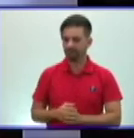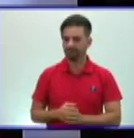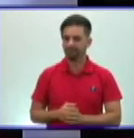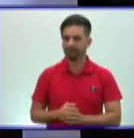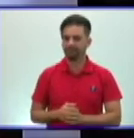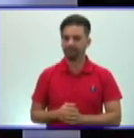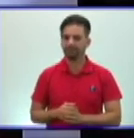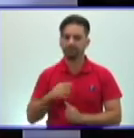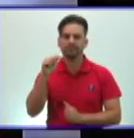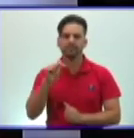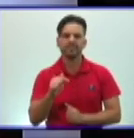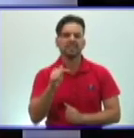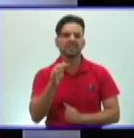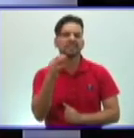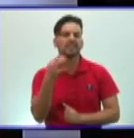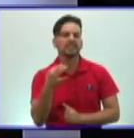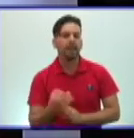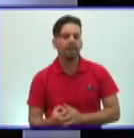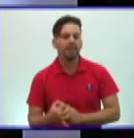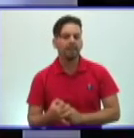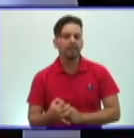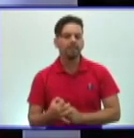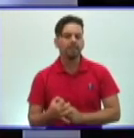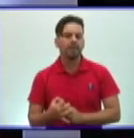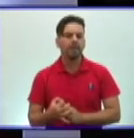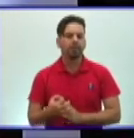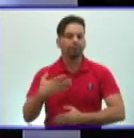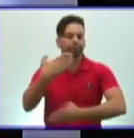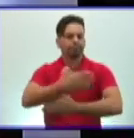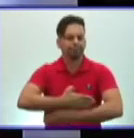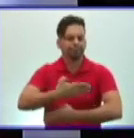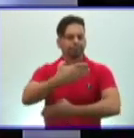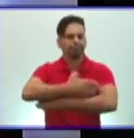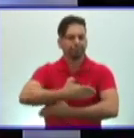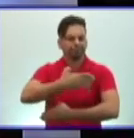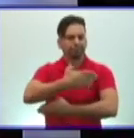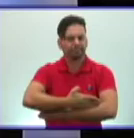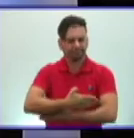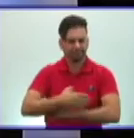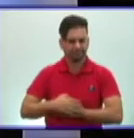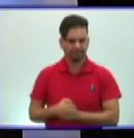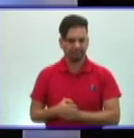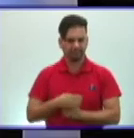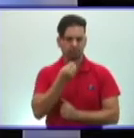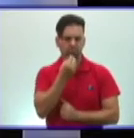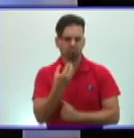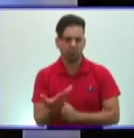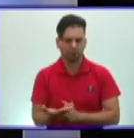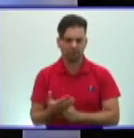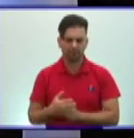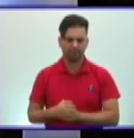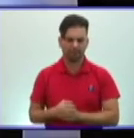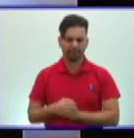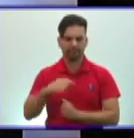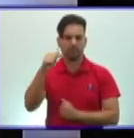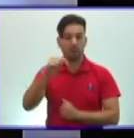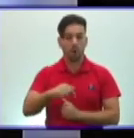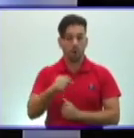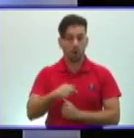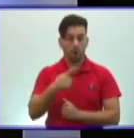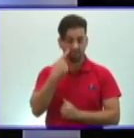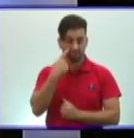realidad en términos generales fue obstaculizando esa posibilidad. Y hoy tenemos una república que no